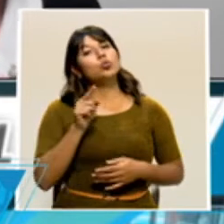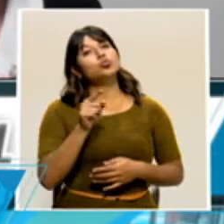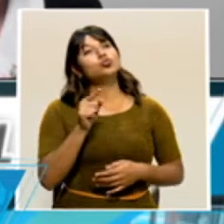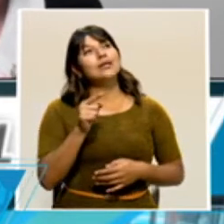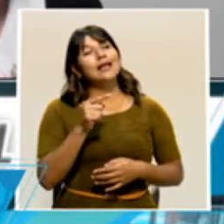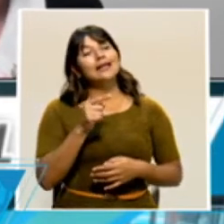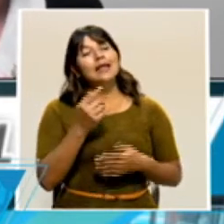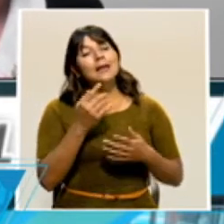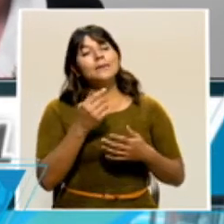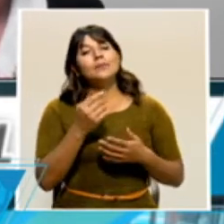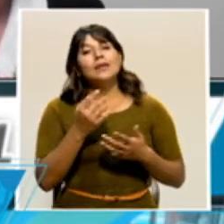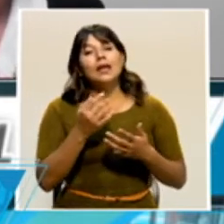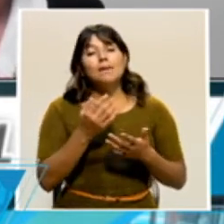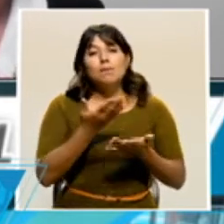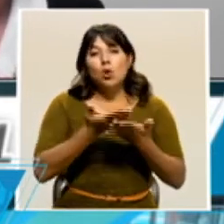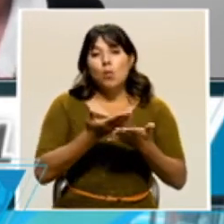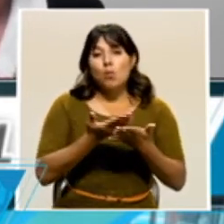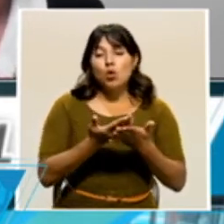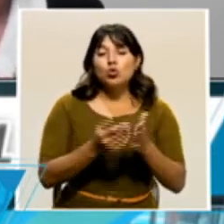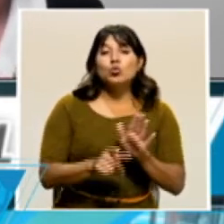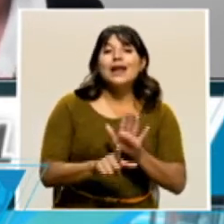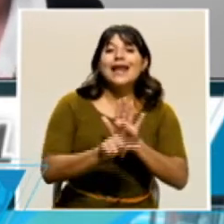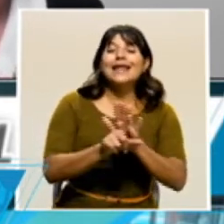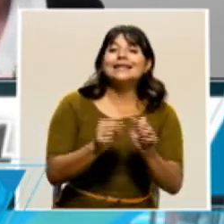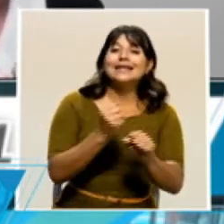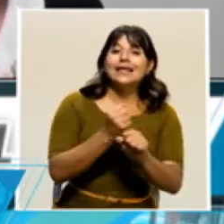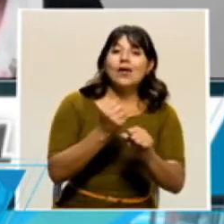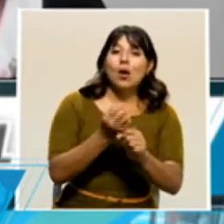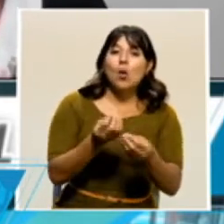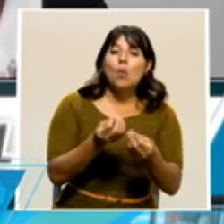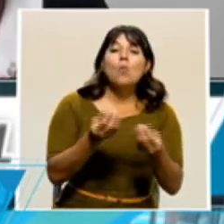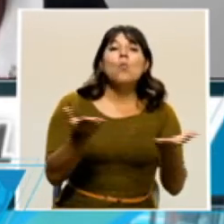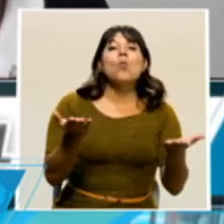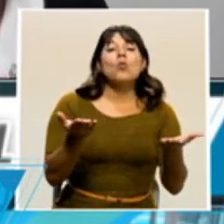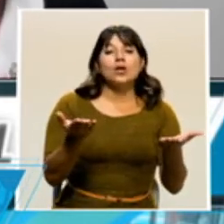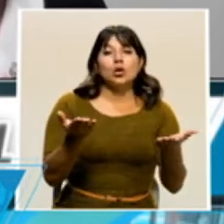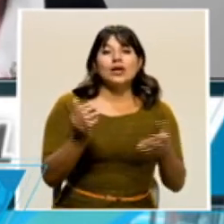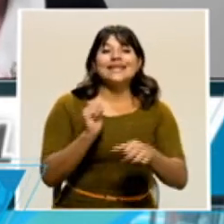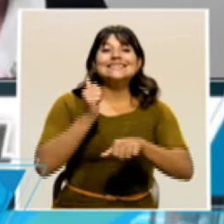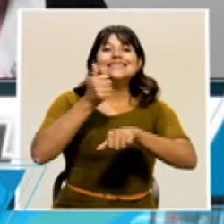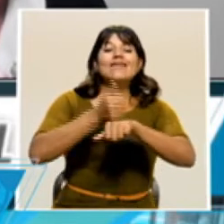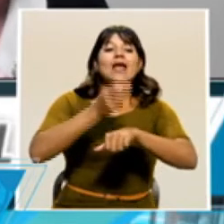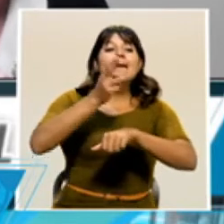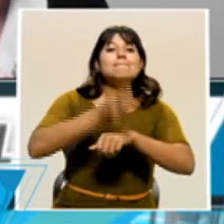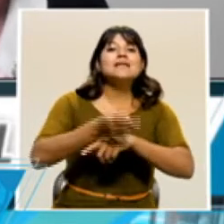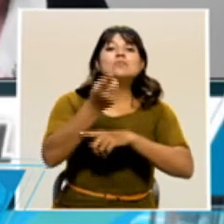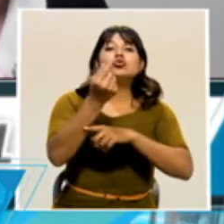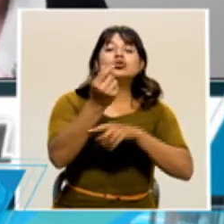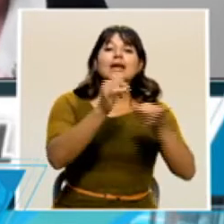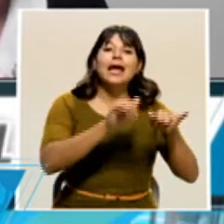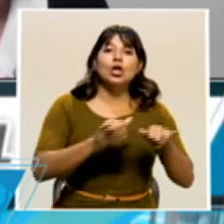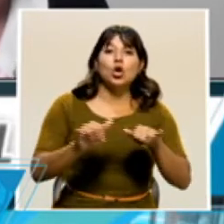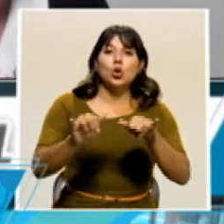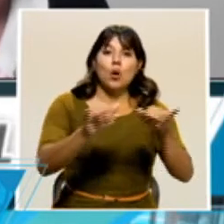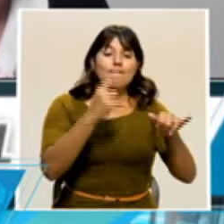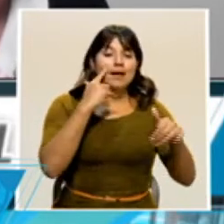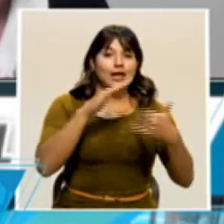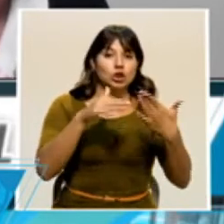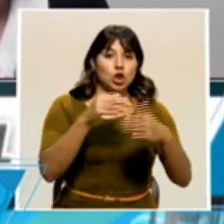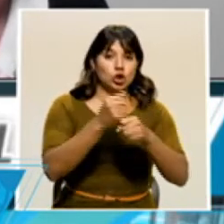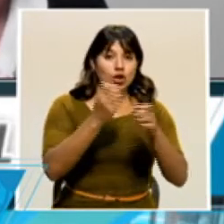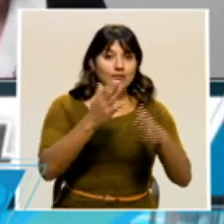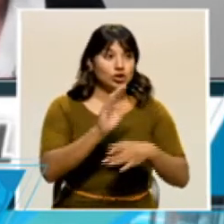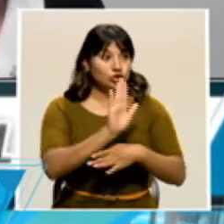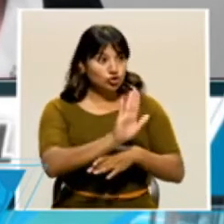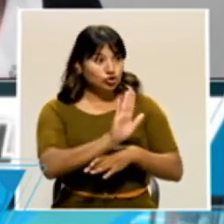que coloque un salario global. ¿Su idea es similar al proyecto que está presentado ya en la